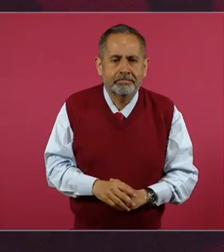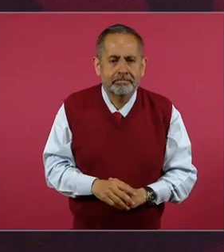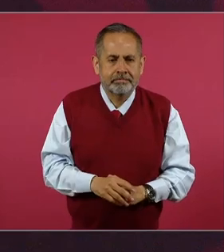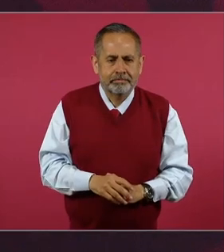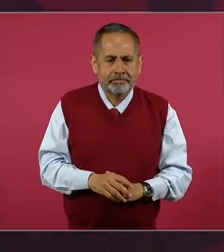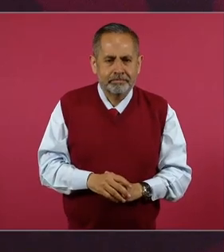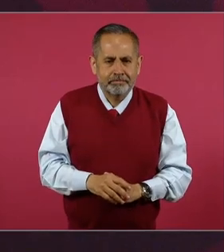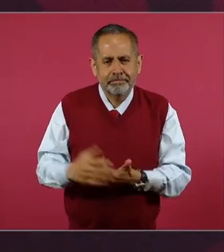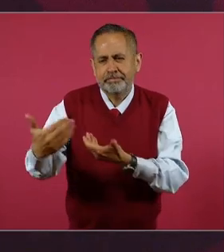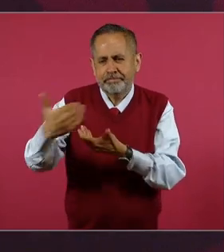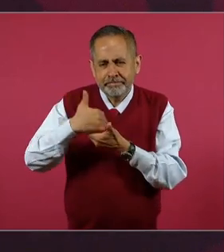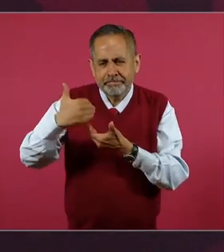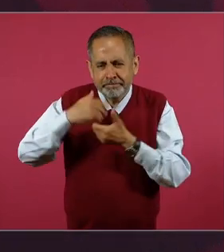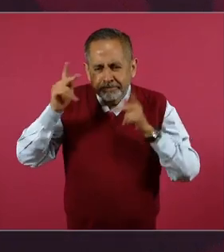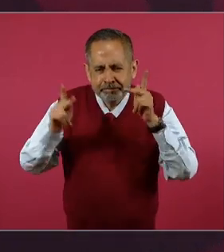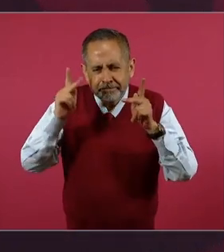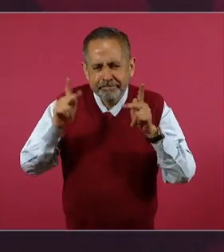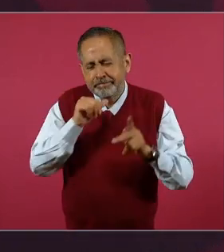no me visitan, porque